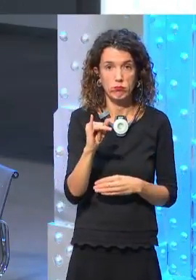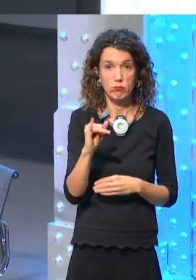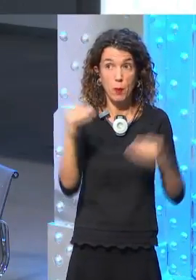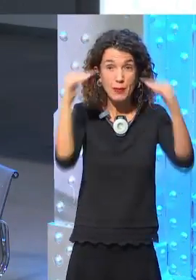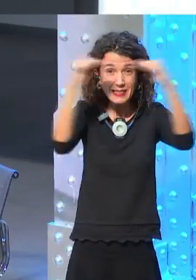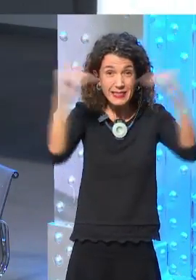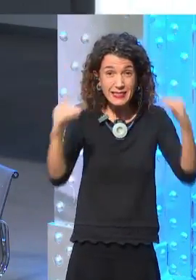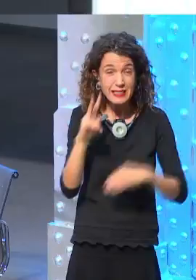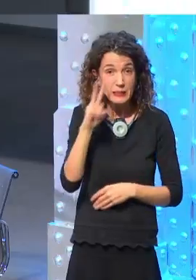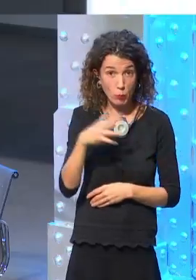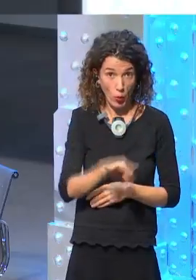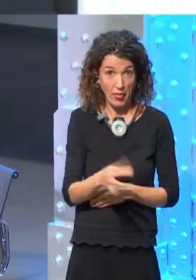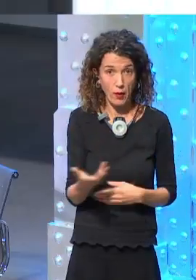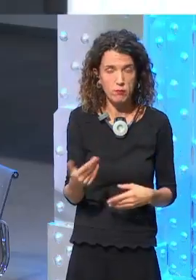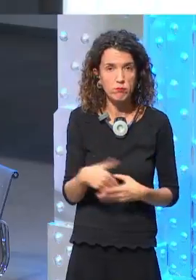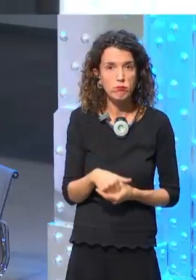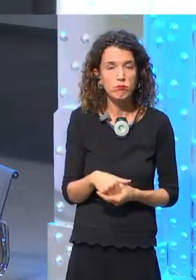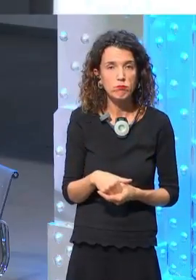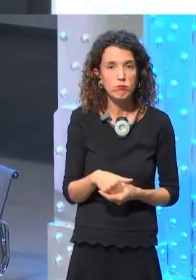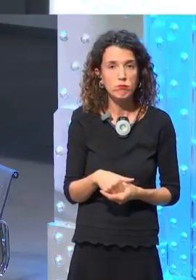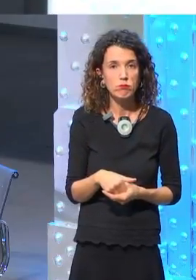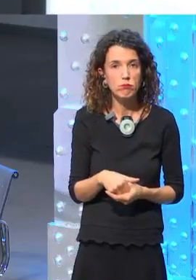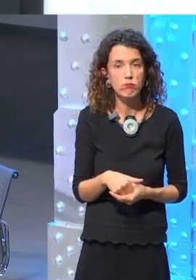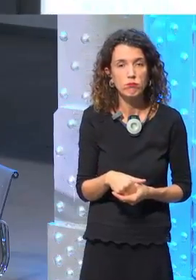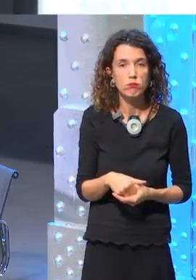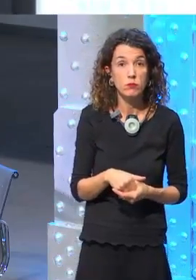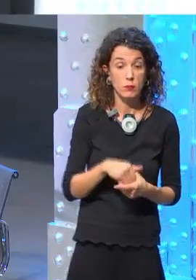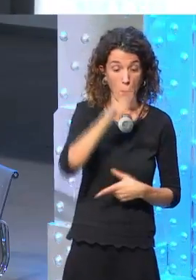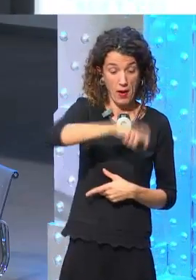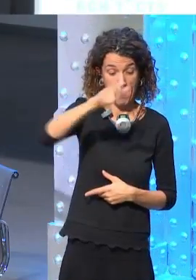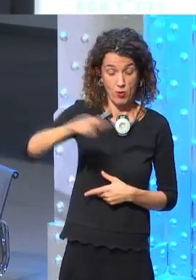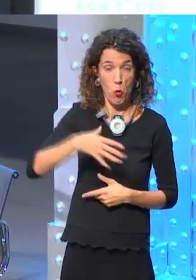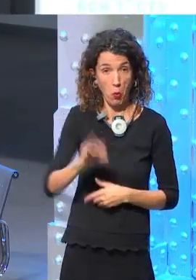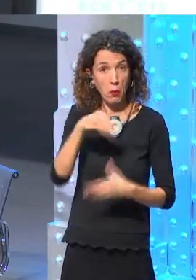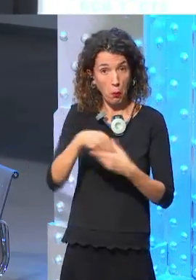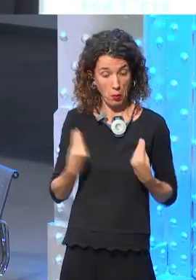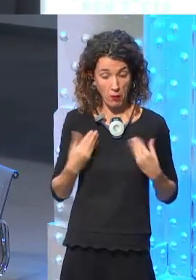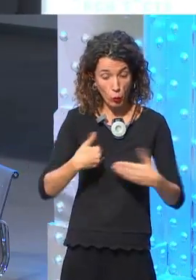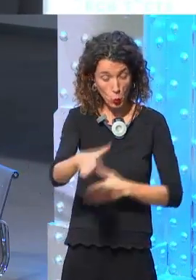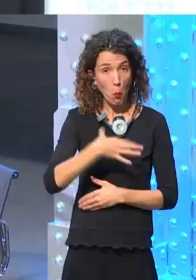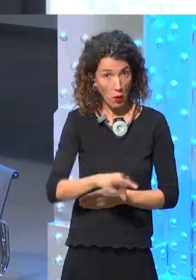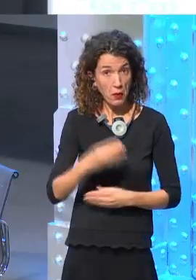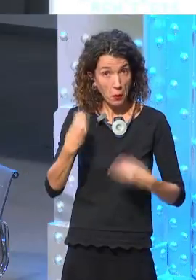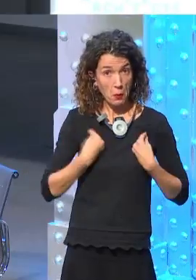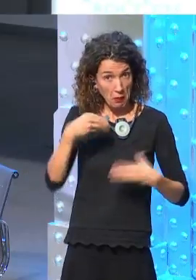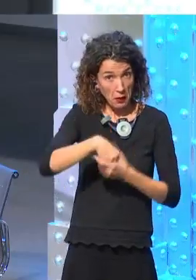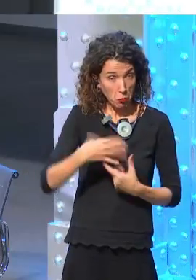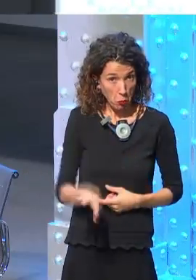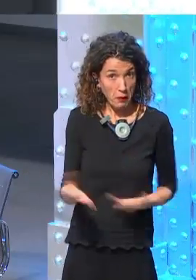estos voladizos, tenemos gente que podría vivir allí en el futuro.